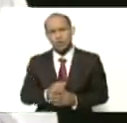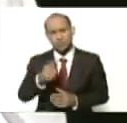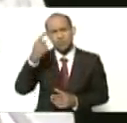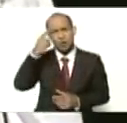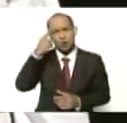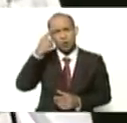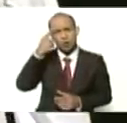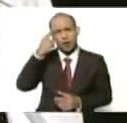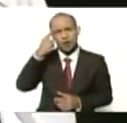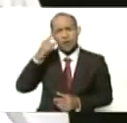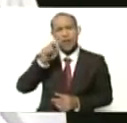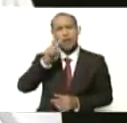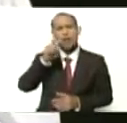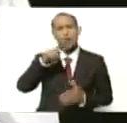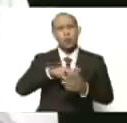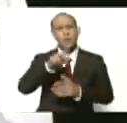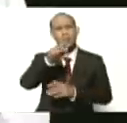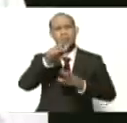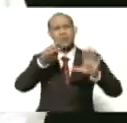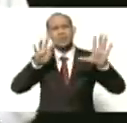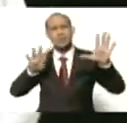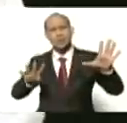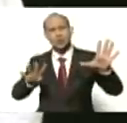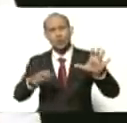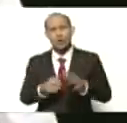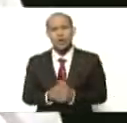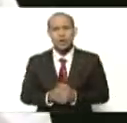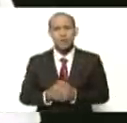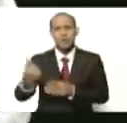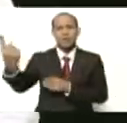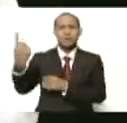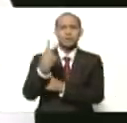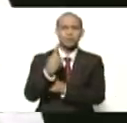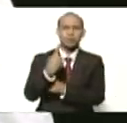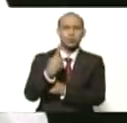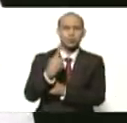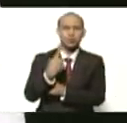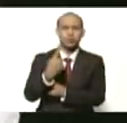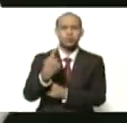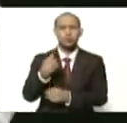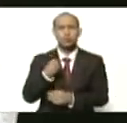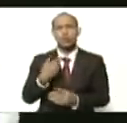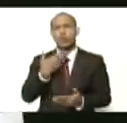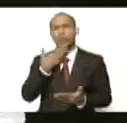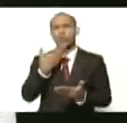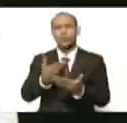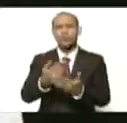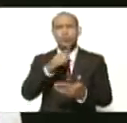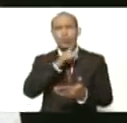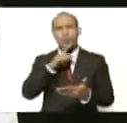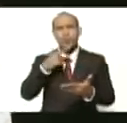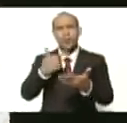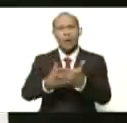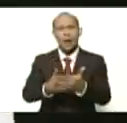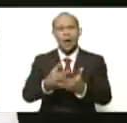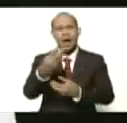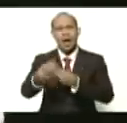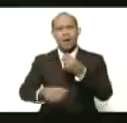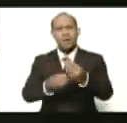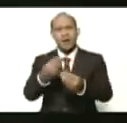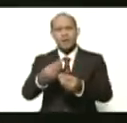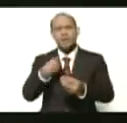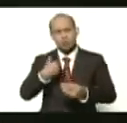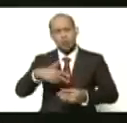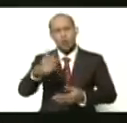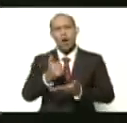en el 2019 usted no nos dijo a nosotros que usted empeñada su palabra con este muelle y así lo viene haciendo